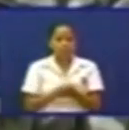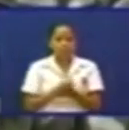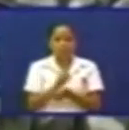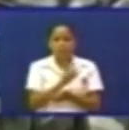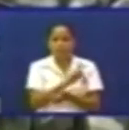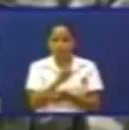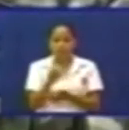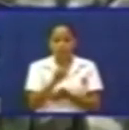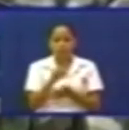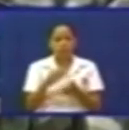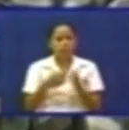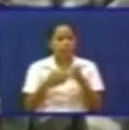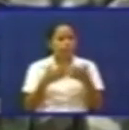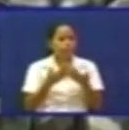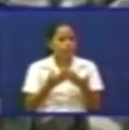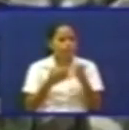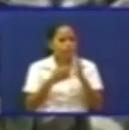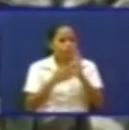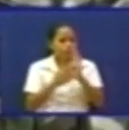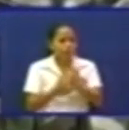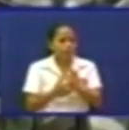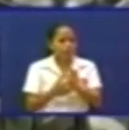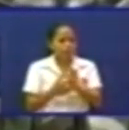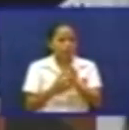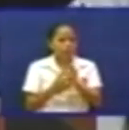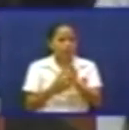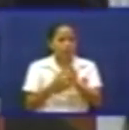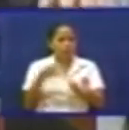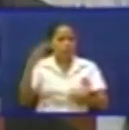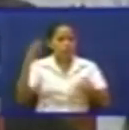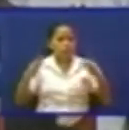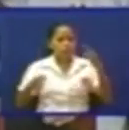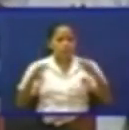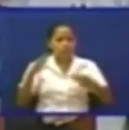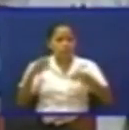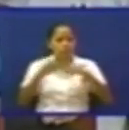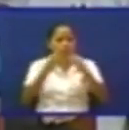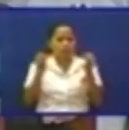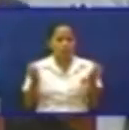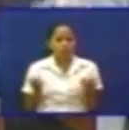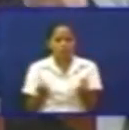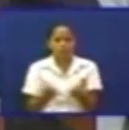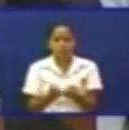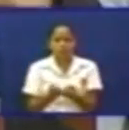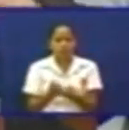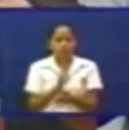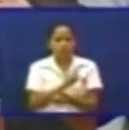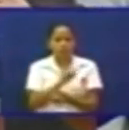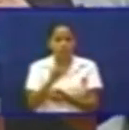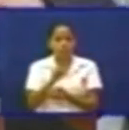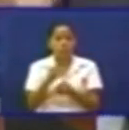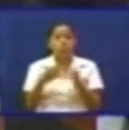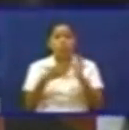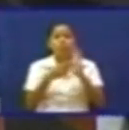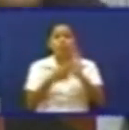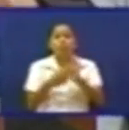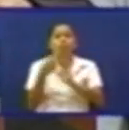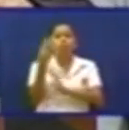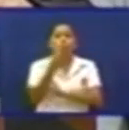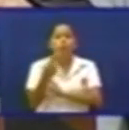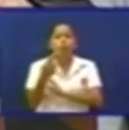no son resultados de una Corte Internacional de Justicia, sino son resultados del uso